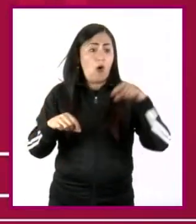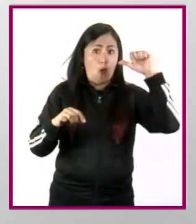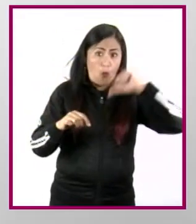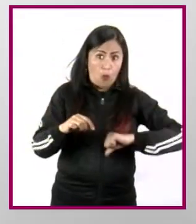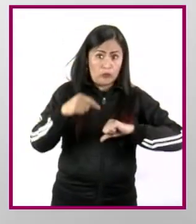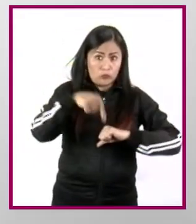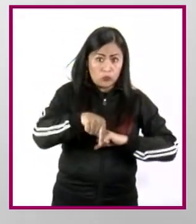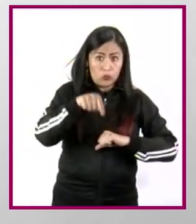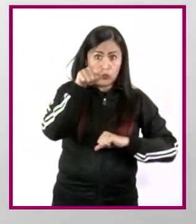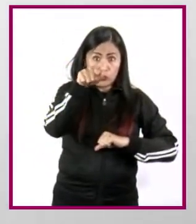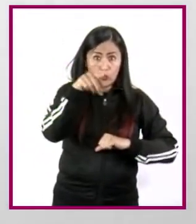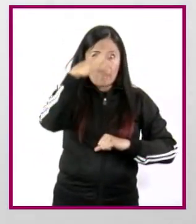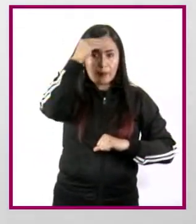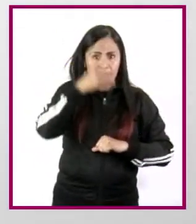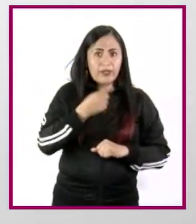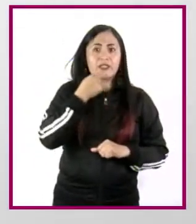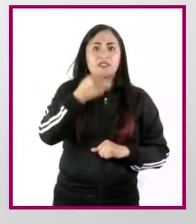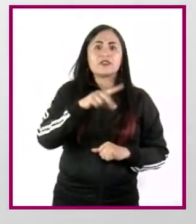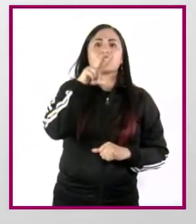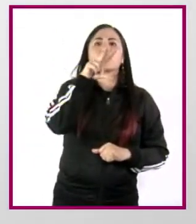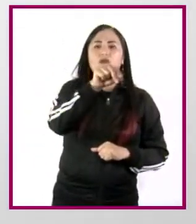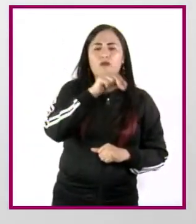no. A ver.